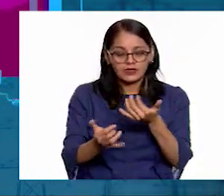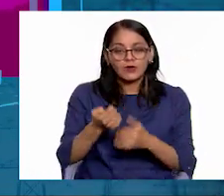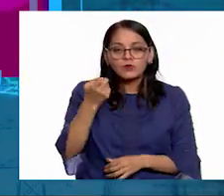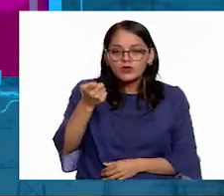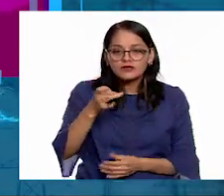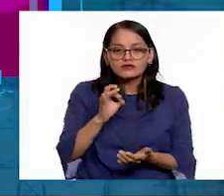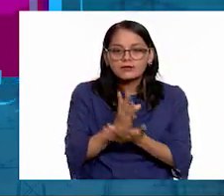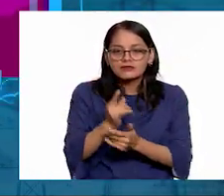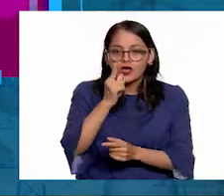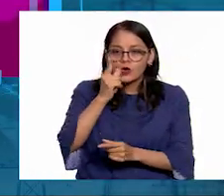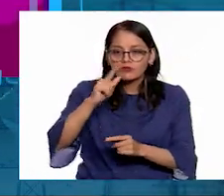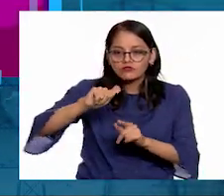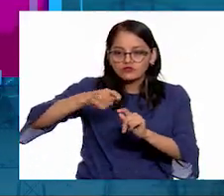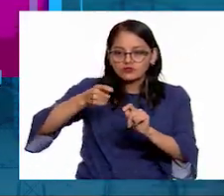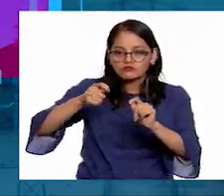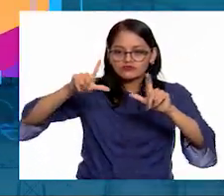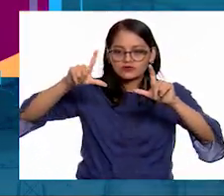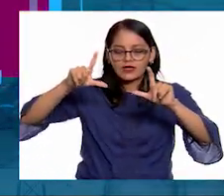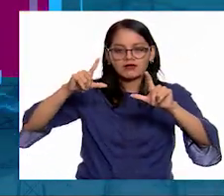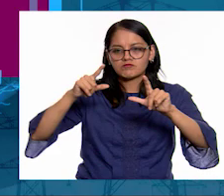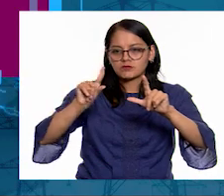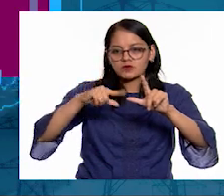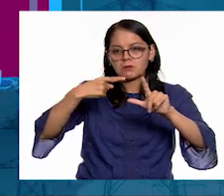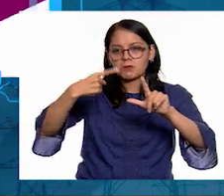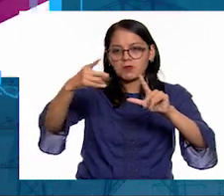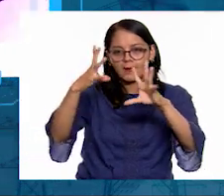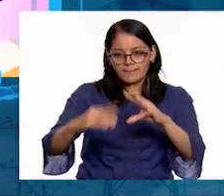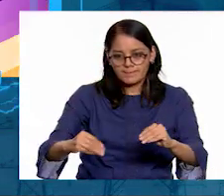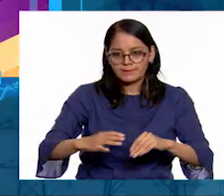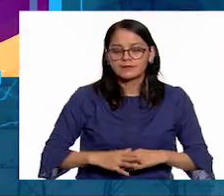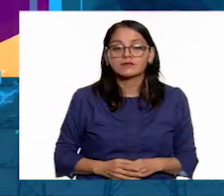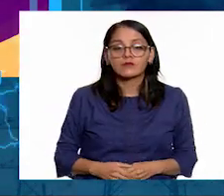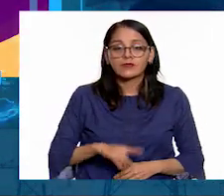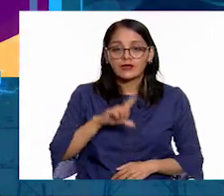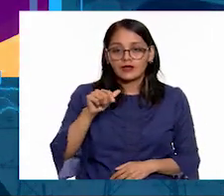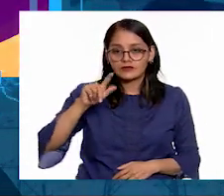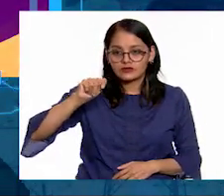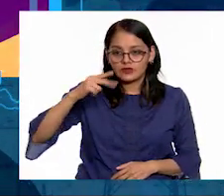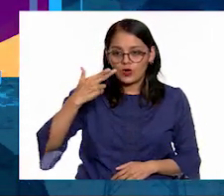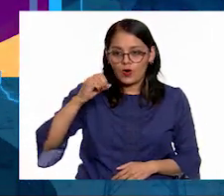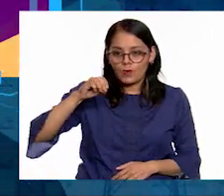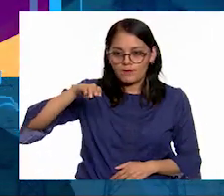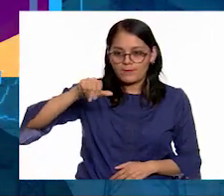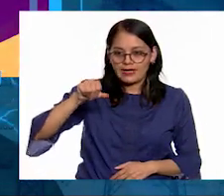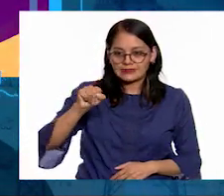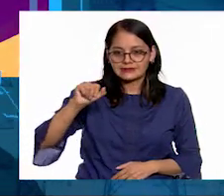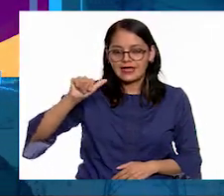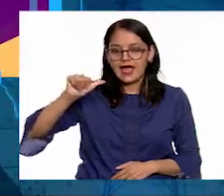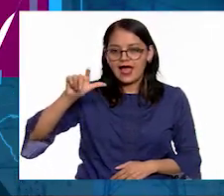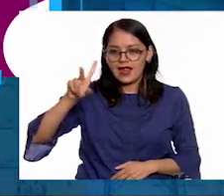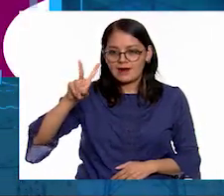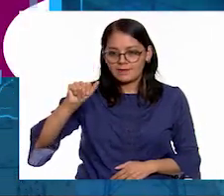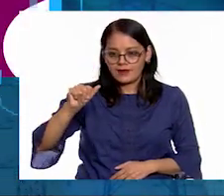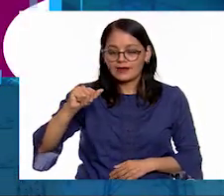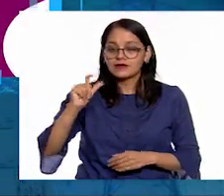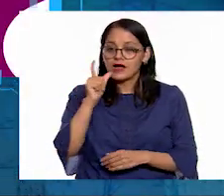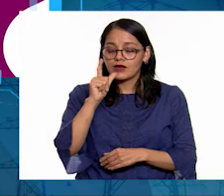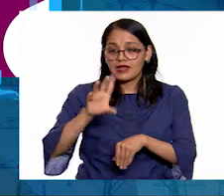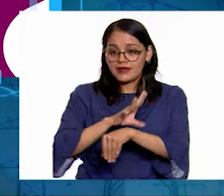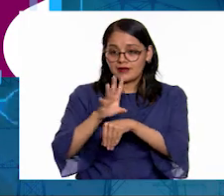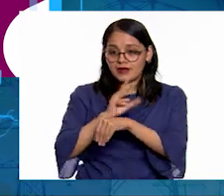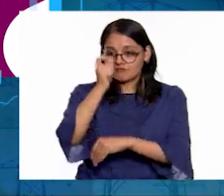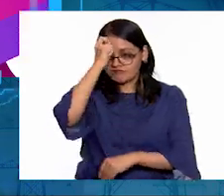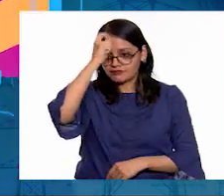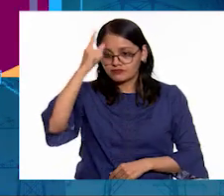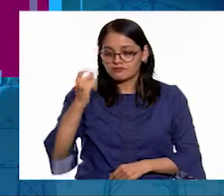durante unos momentos en fechas especiales. Después de que Thomas Alva Edison inventó la bombilla eléctrica en